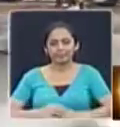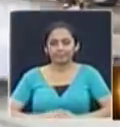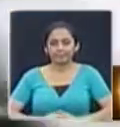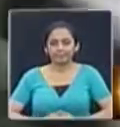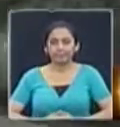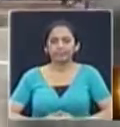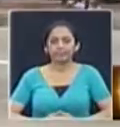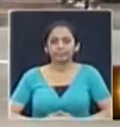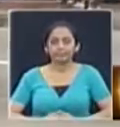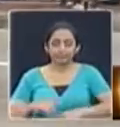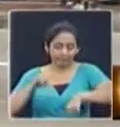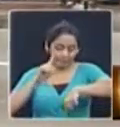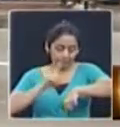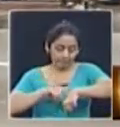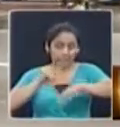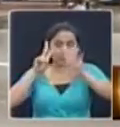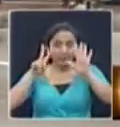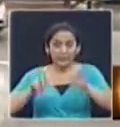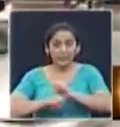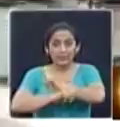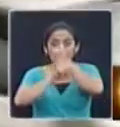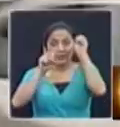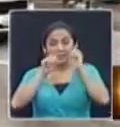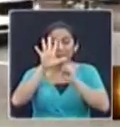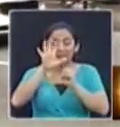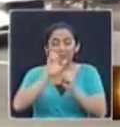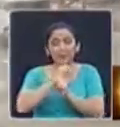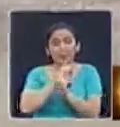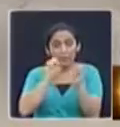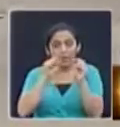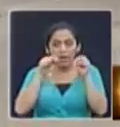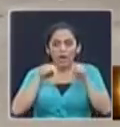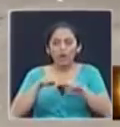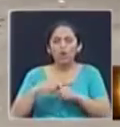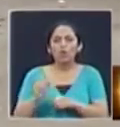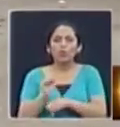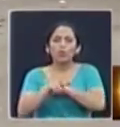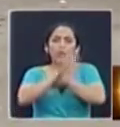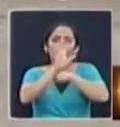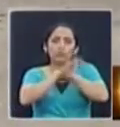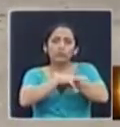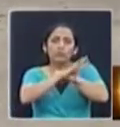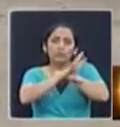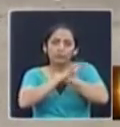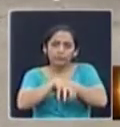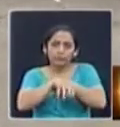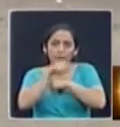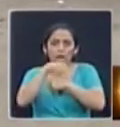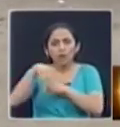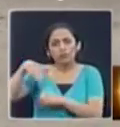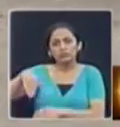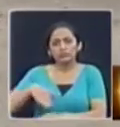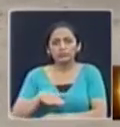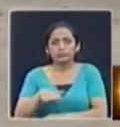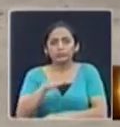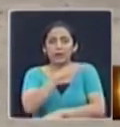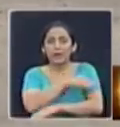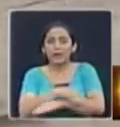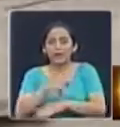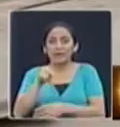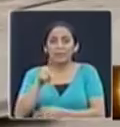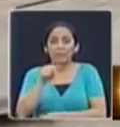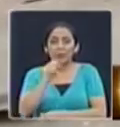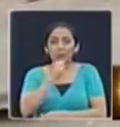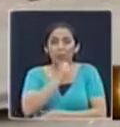El hecho ocurrió a las 7:15 de la mañana de este jueves, cuando una volqueta que circulaba por la avenida Narcisa de Jesús en el sentido Pascuales, Guayaquil,